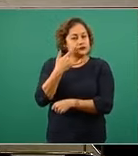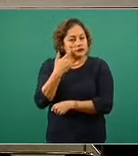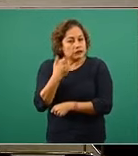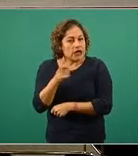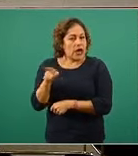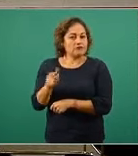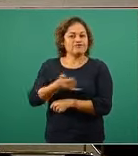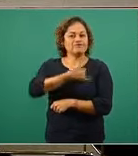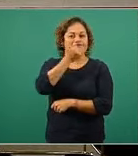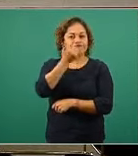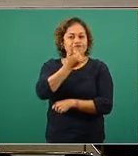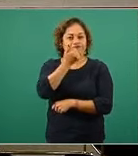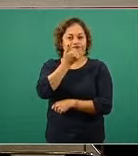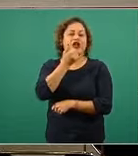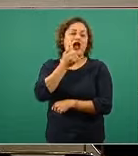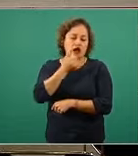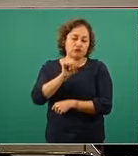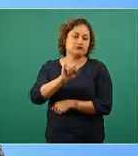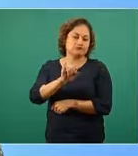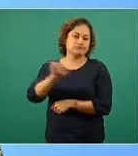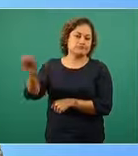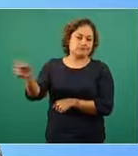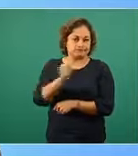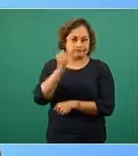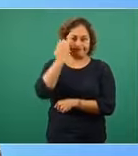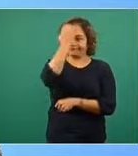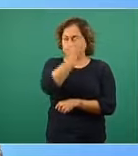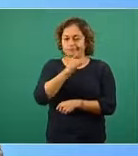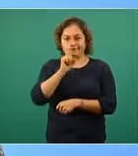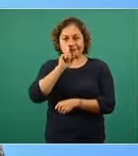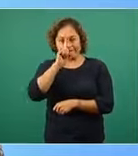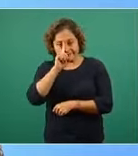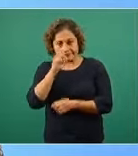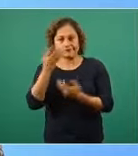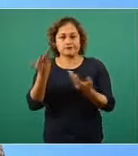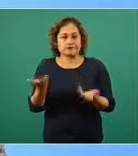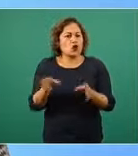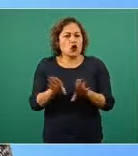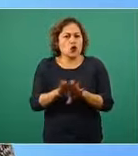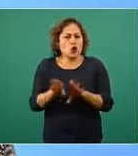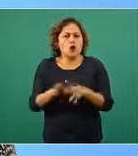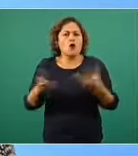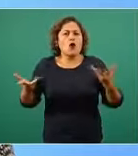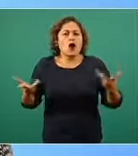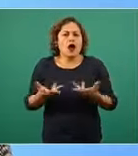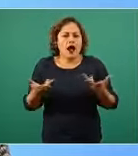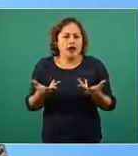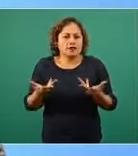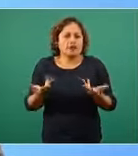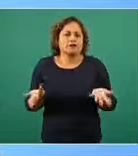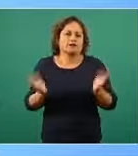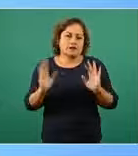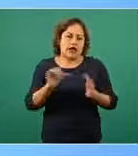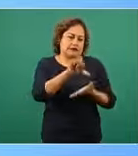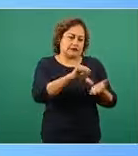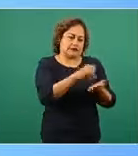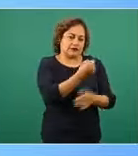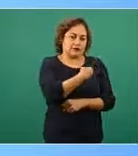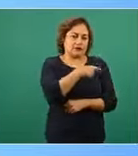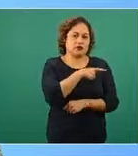Sea ya a través de los servicios de salud, que obviamente esta población no necesariamente va a llegar a solicitar la